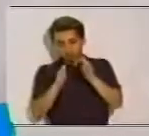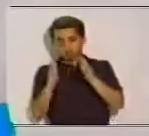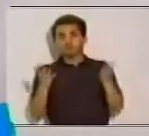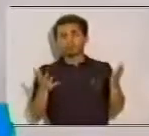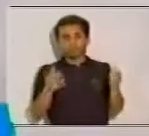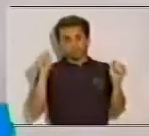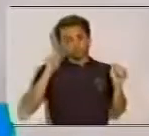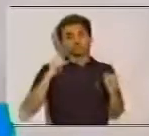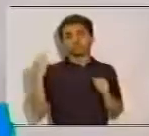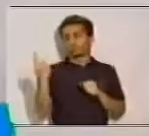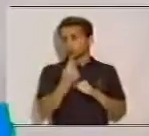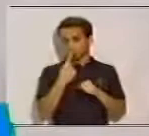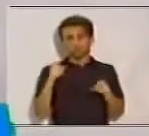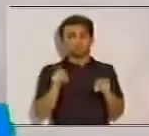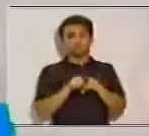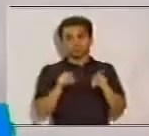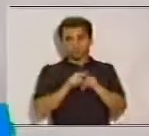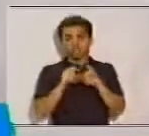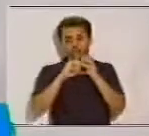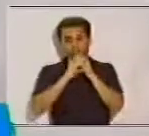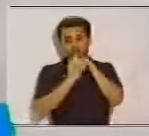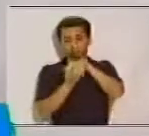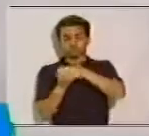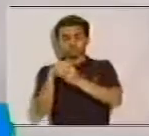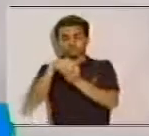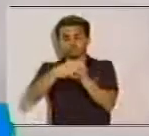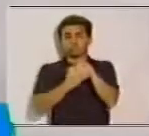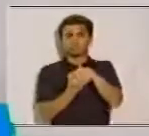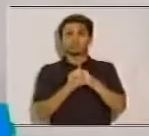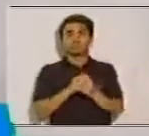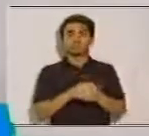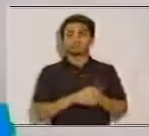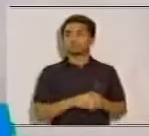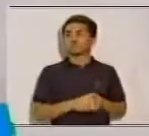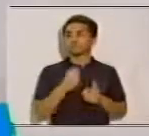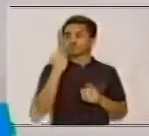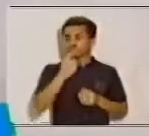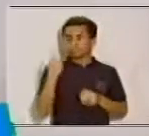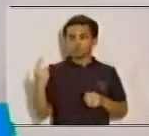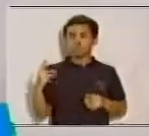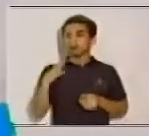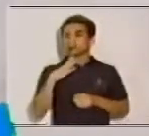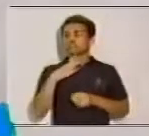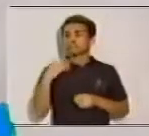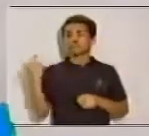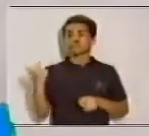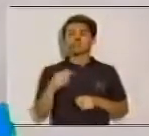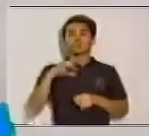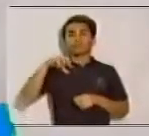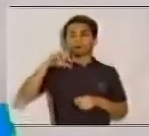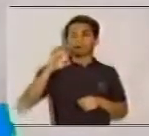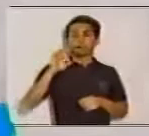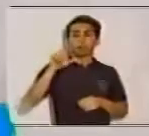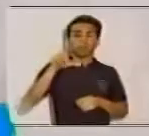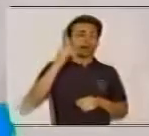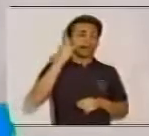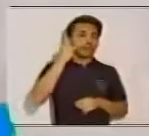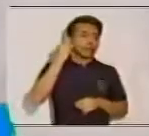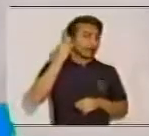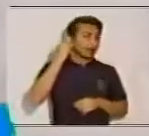Sí, son semejantes. ¿Qué figura o qué polígono es cada una de ellas? ¿Quién me dice?